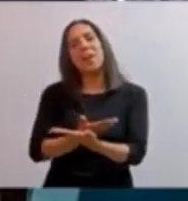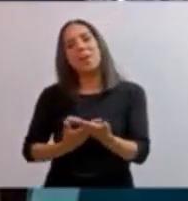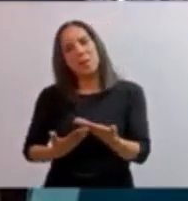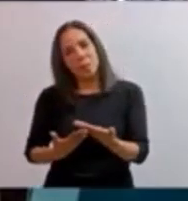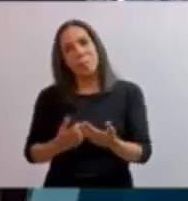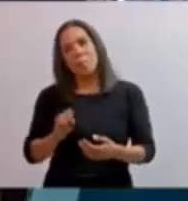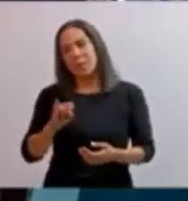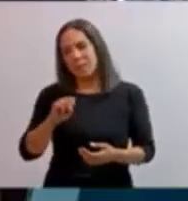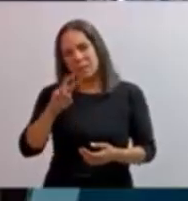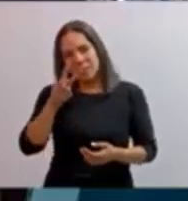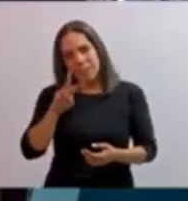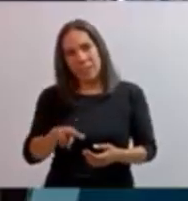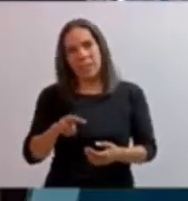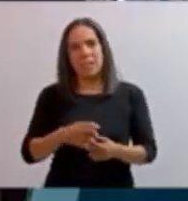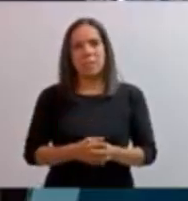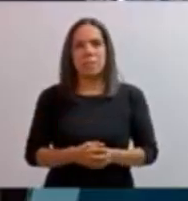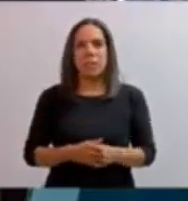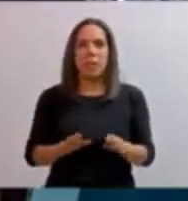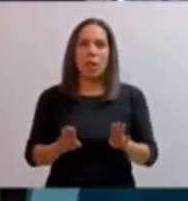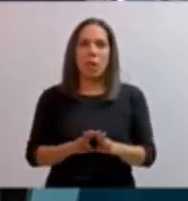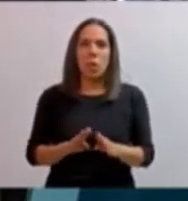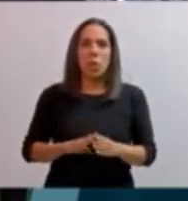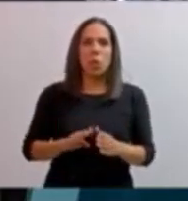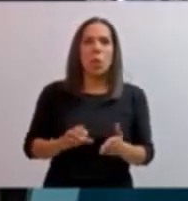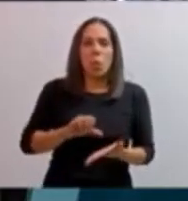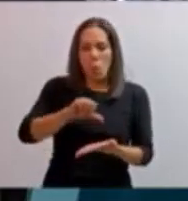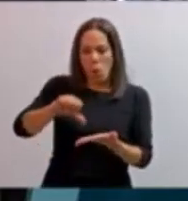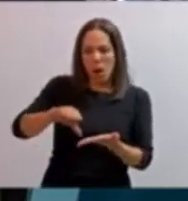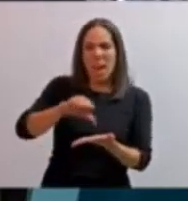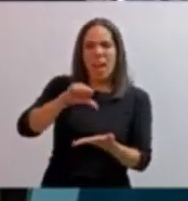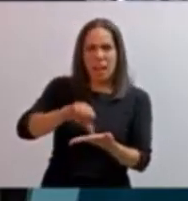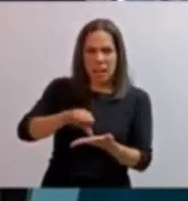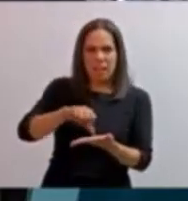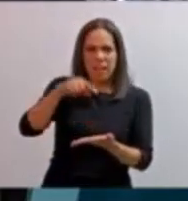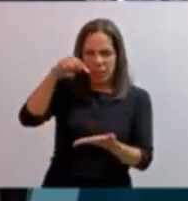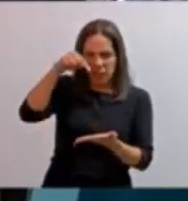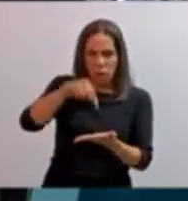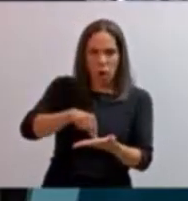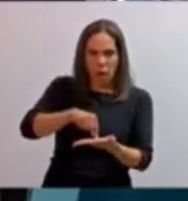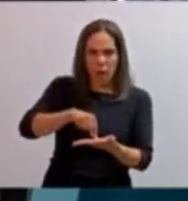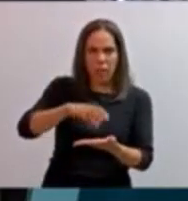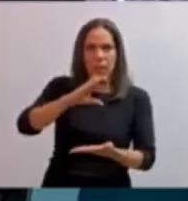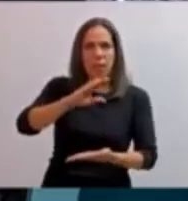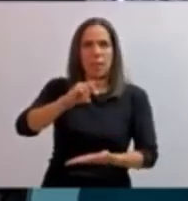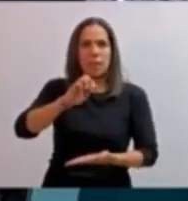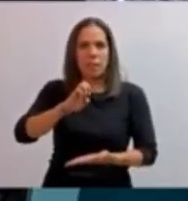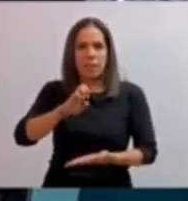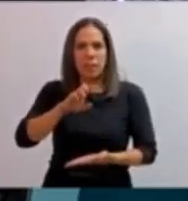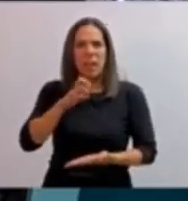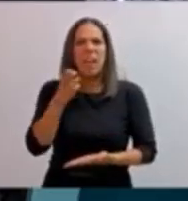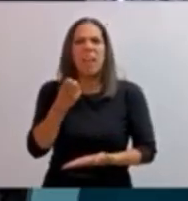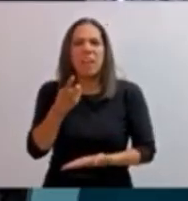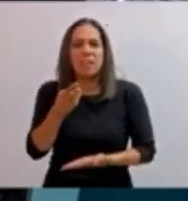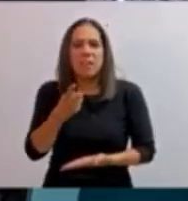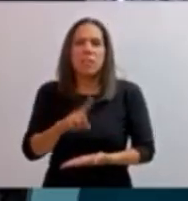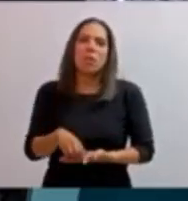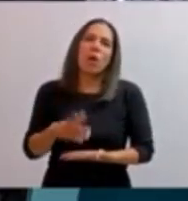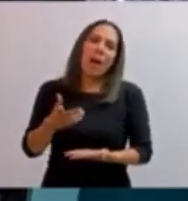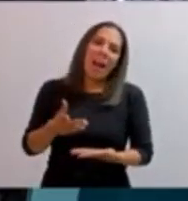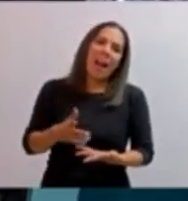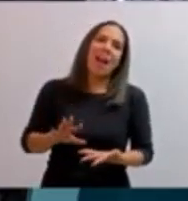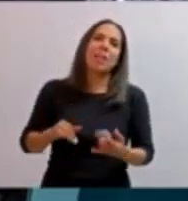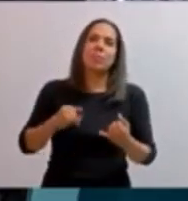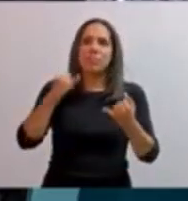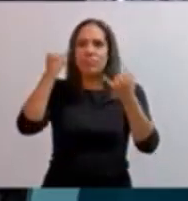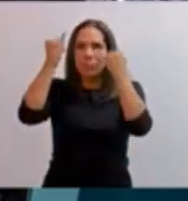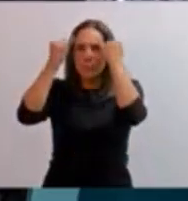poder colocar en el centro esta perspectiva que ahora tiene el Consejo Técnico Escolar en el marco de la nueva escuela